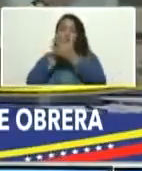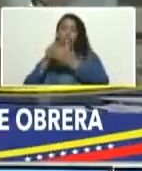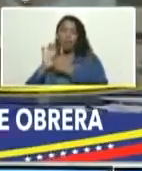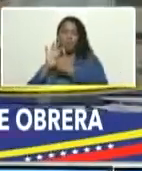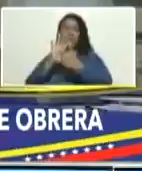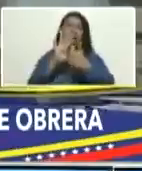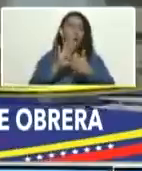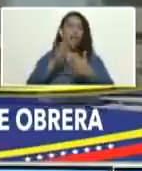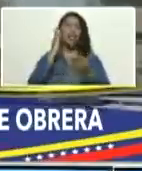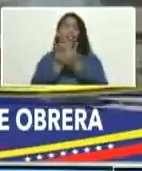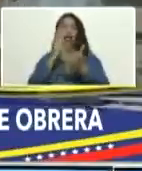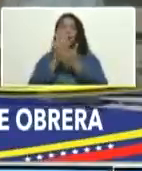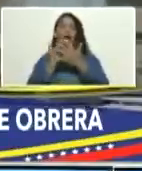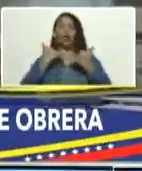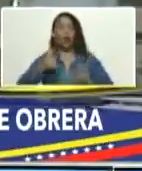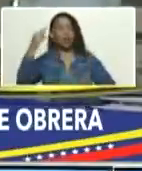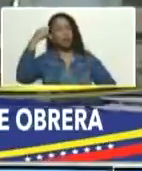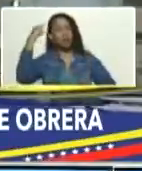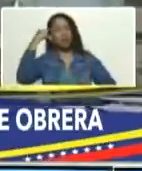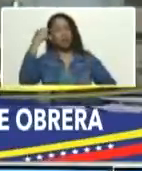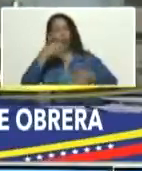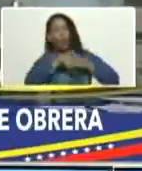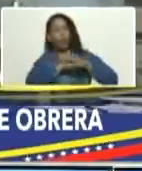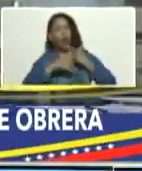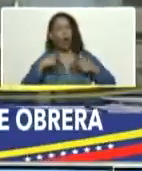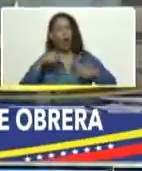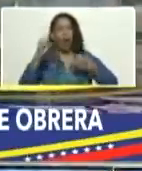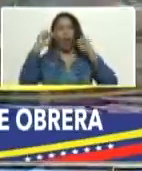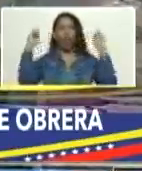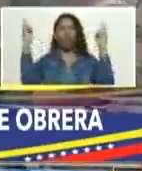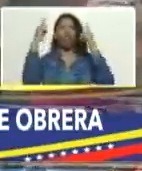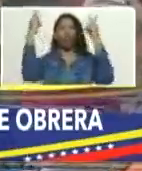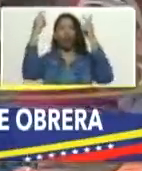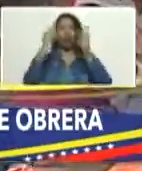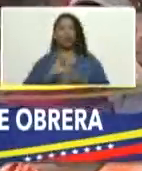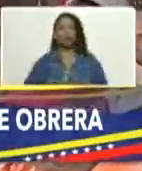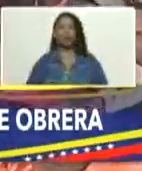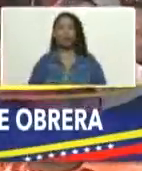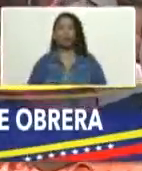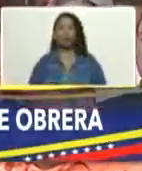presente en nuestras batallas, siempre presente en nuestras victorias.